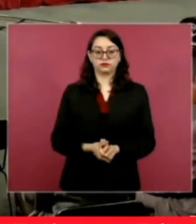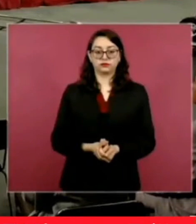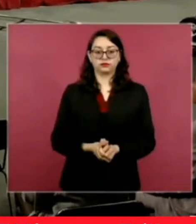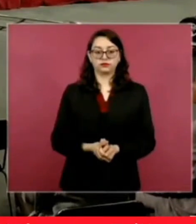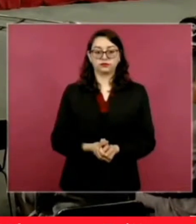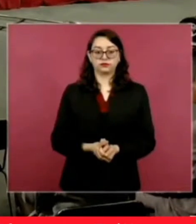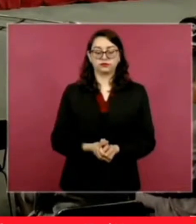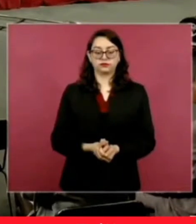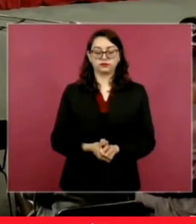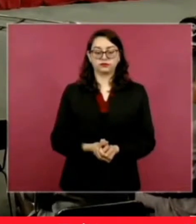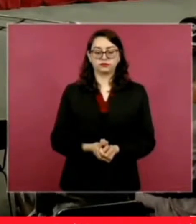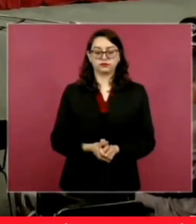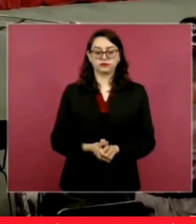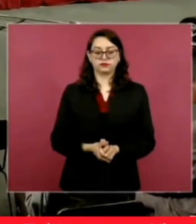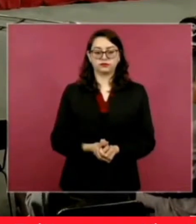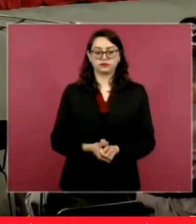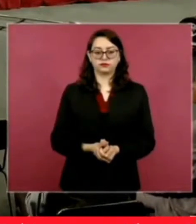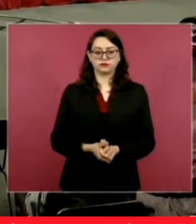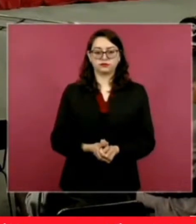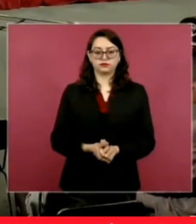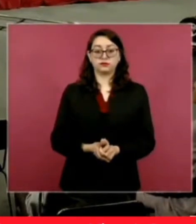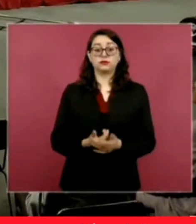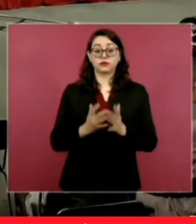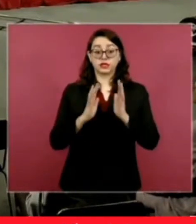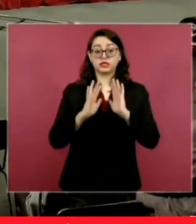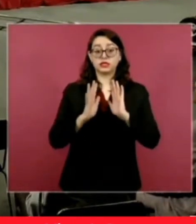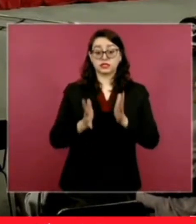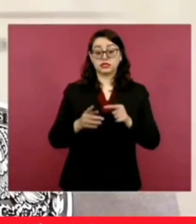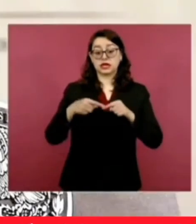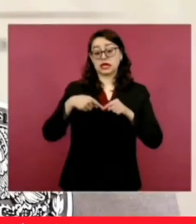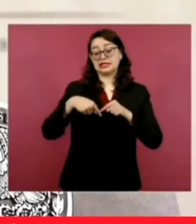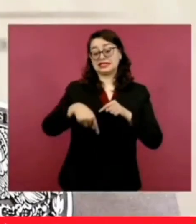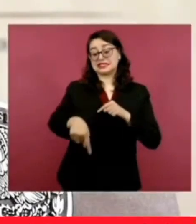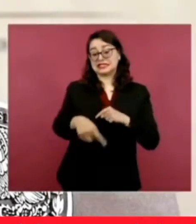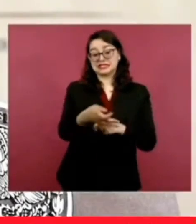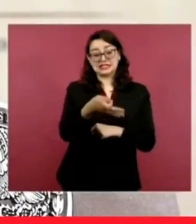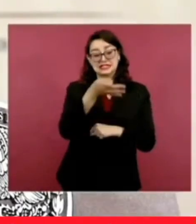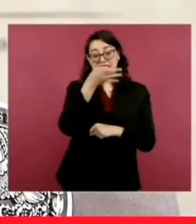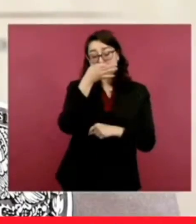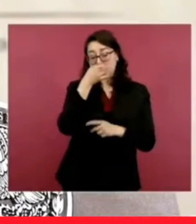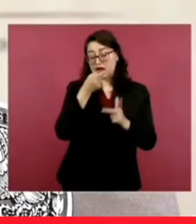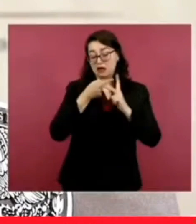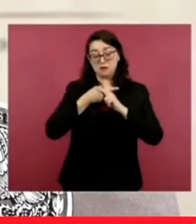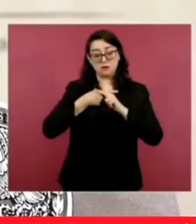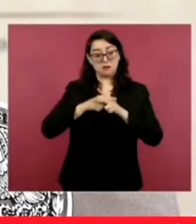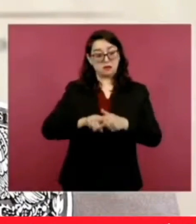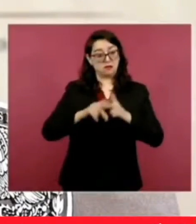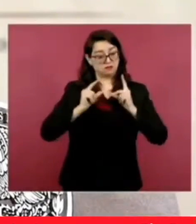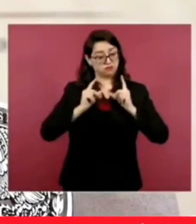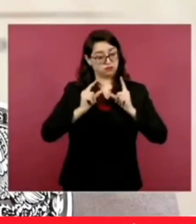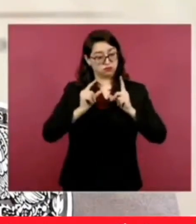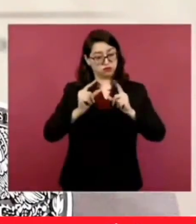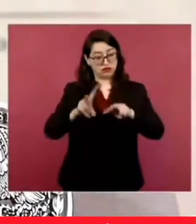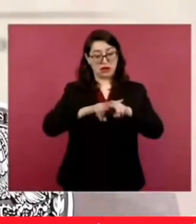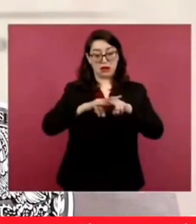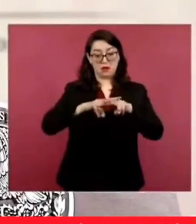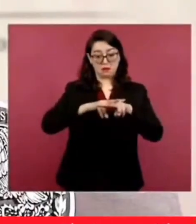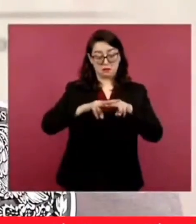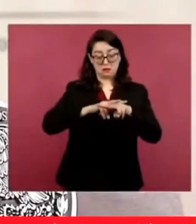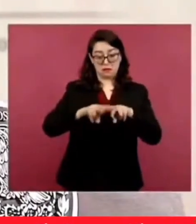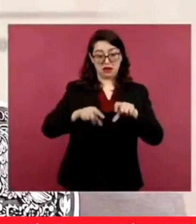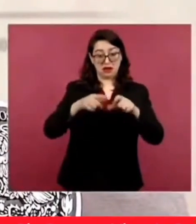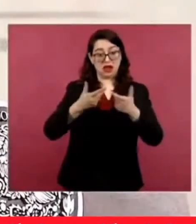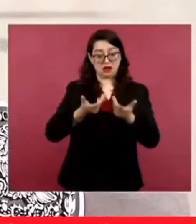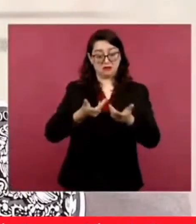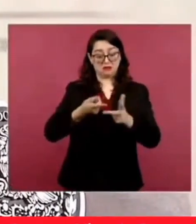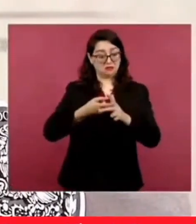lo que significa que vamos a entrar en la fase más importante y la fase final de la montaje de la vía del tramo